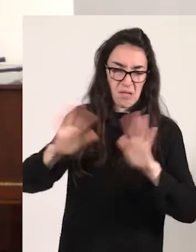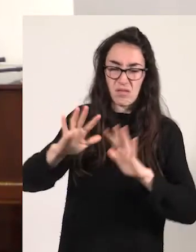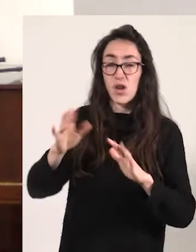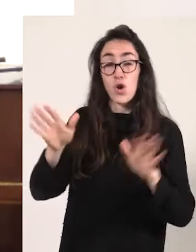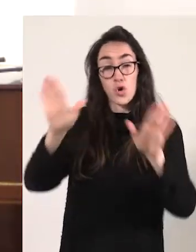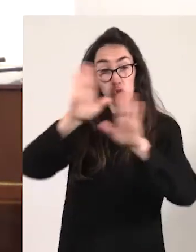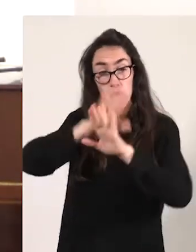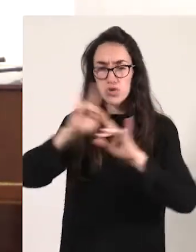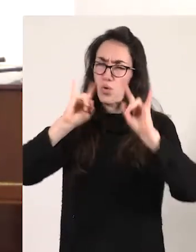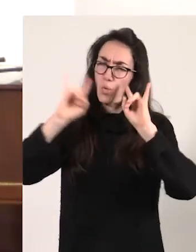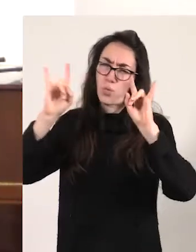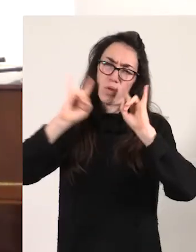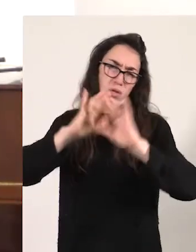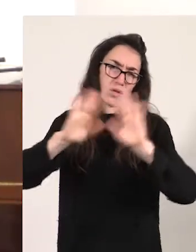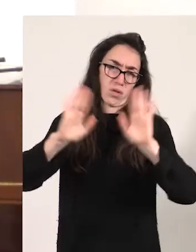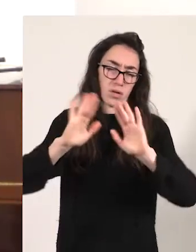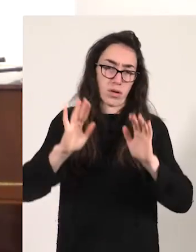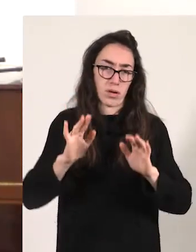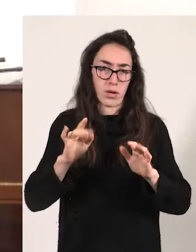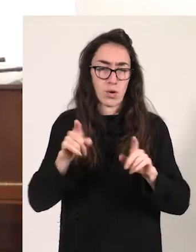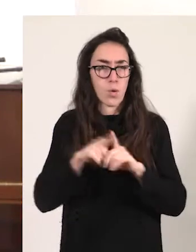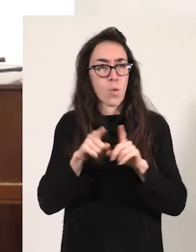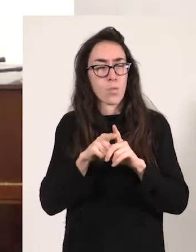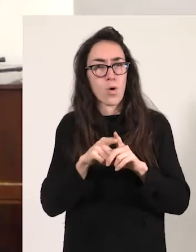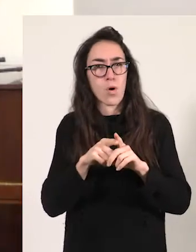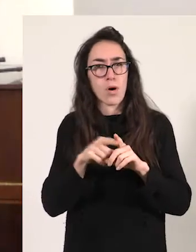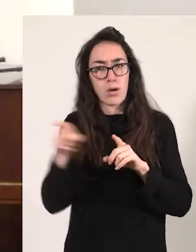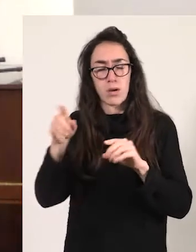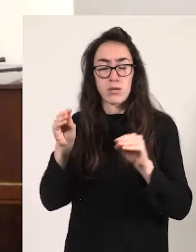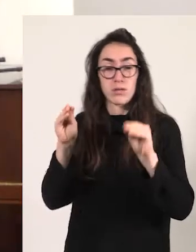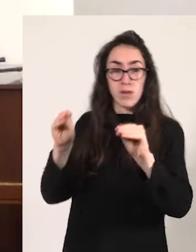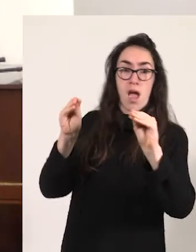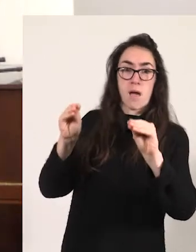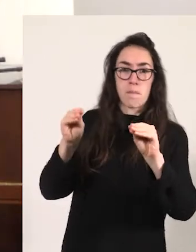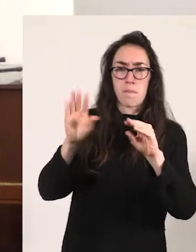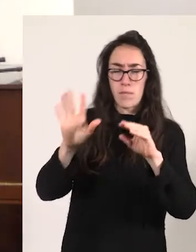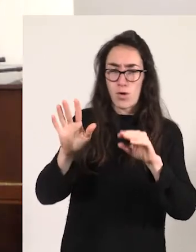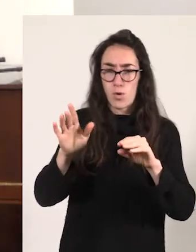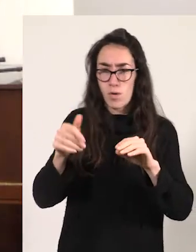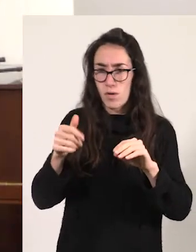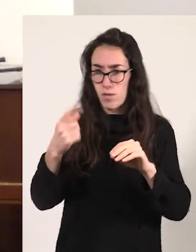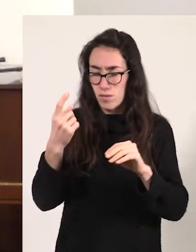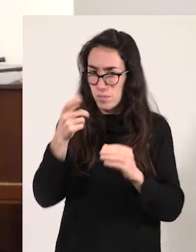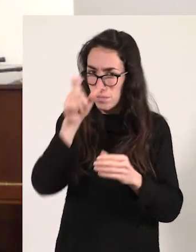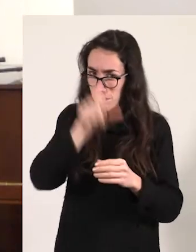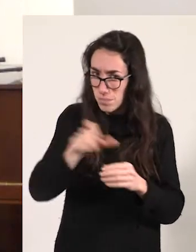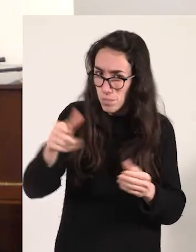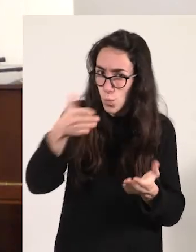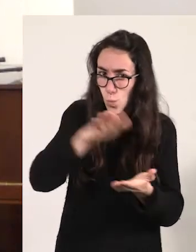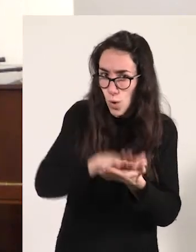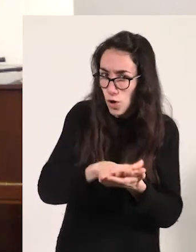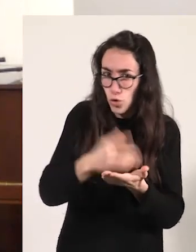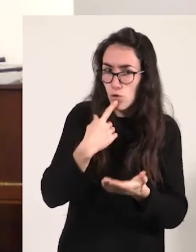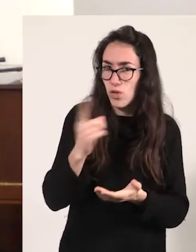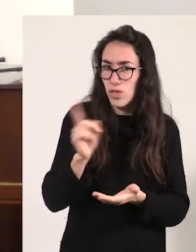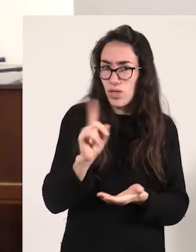era ensordecedor. O sea, yo decía, de verdad que lo que destacáis es eso de que hayan muerto varias personas. Una vez más, nos estamos contando